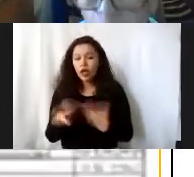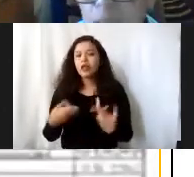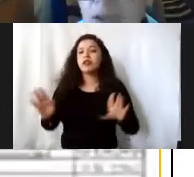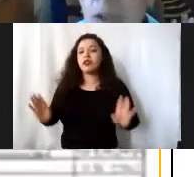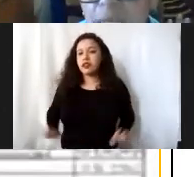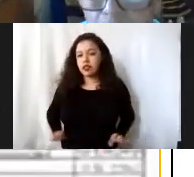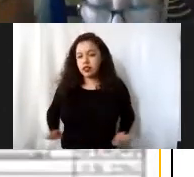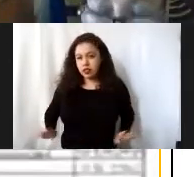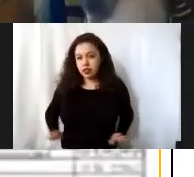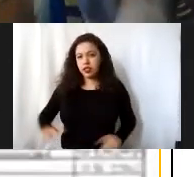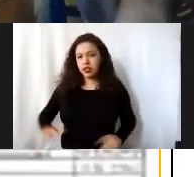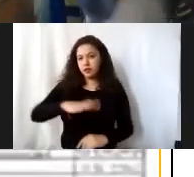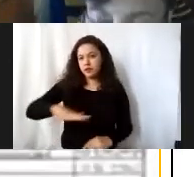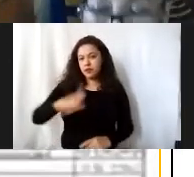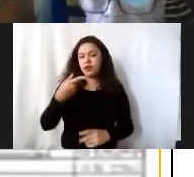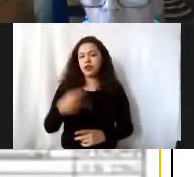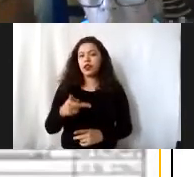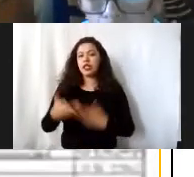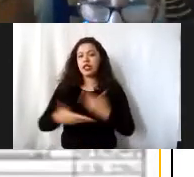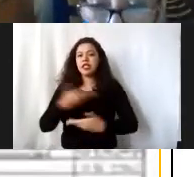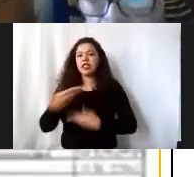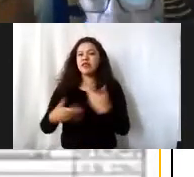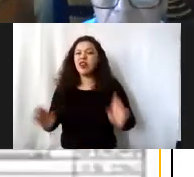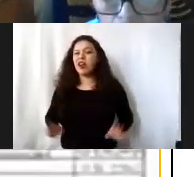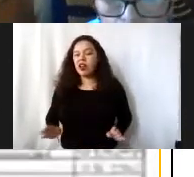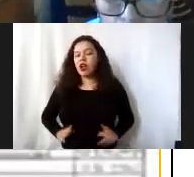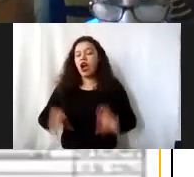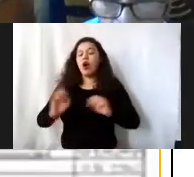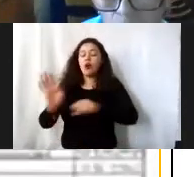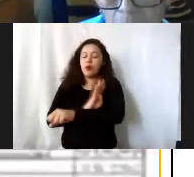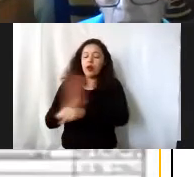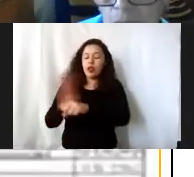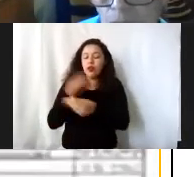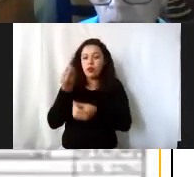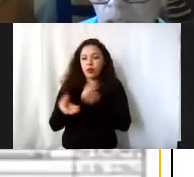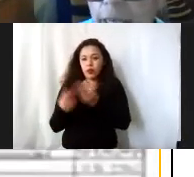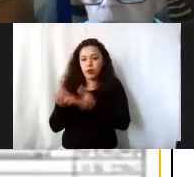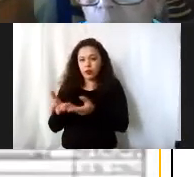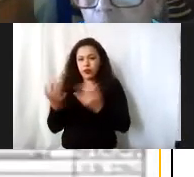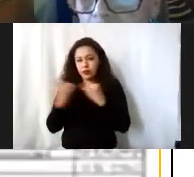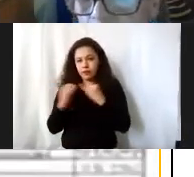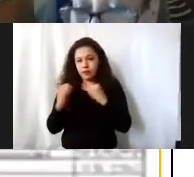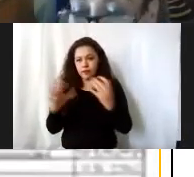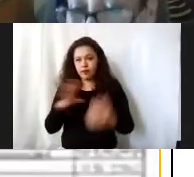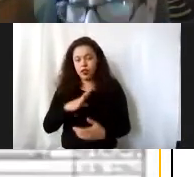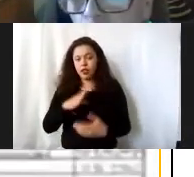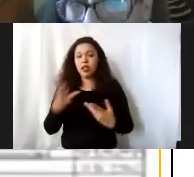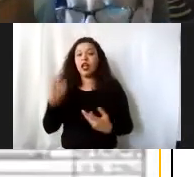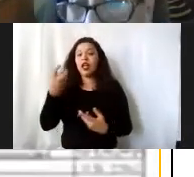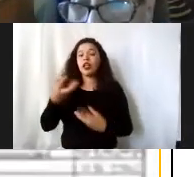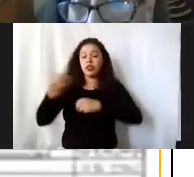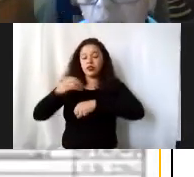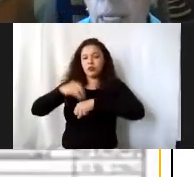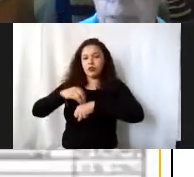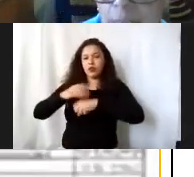de la población, qué tipo de servicios o beneficios está otorgando la institución. Eso va a determinar